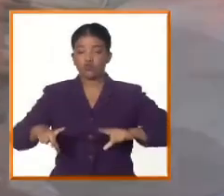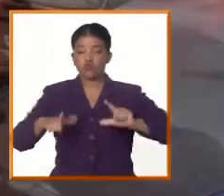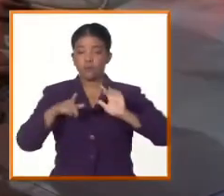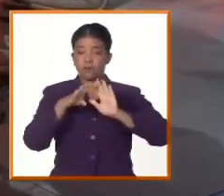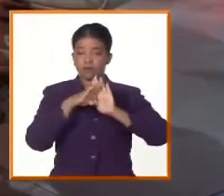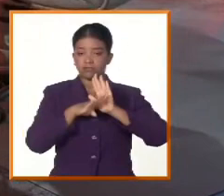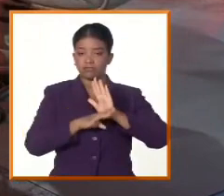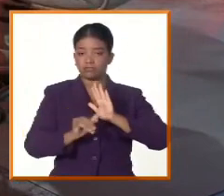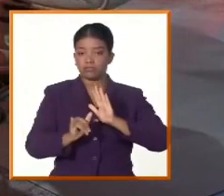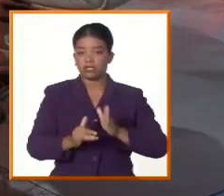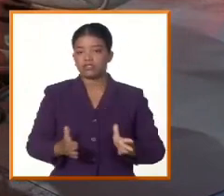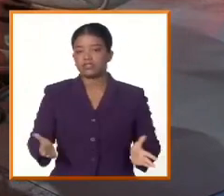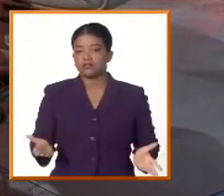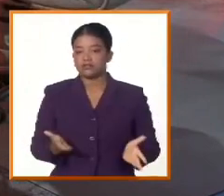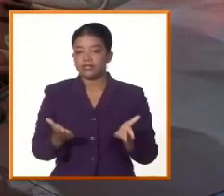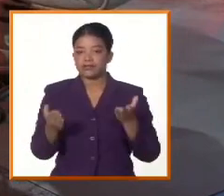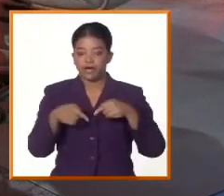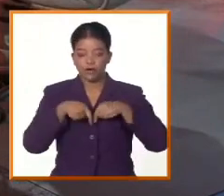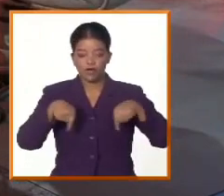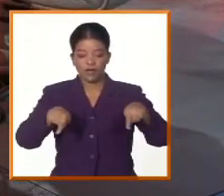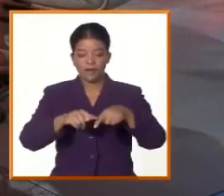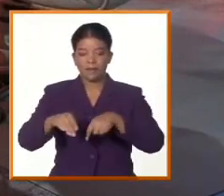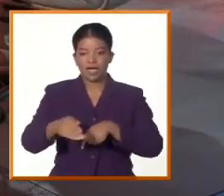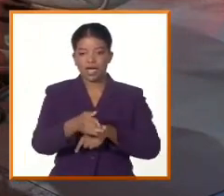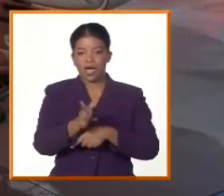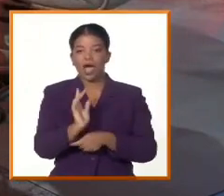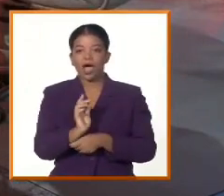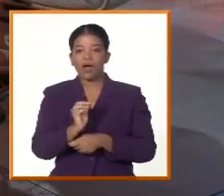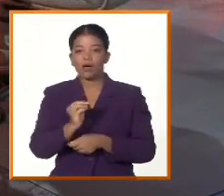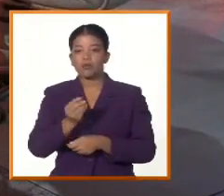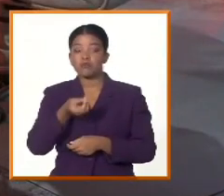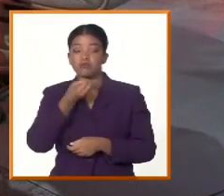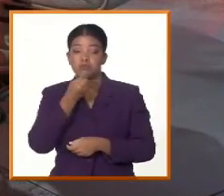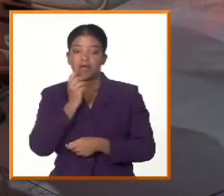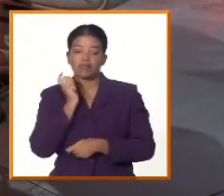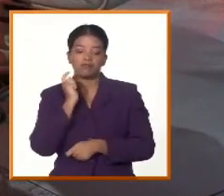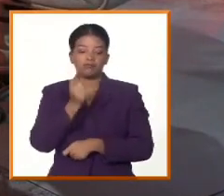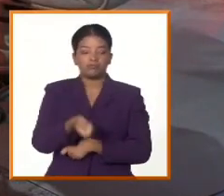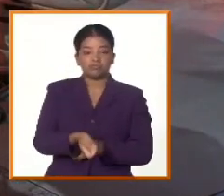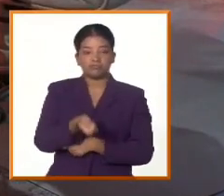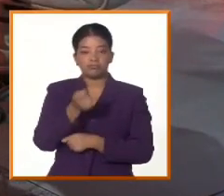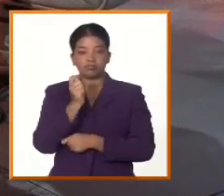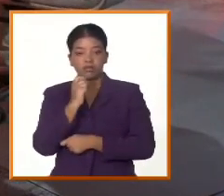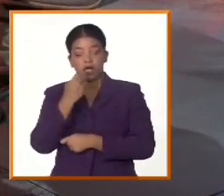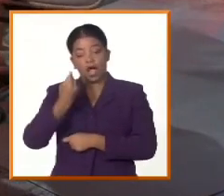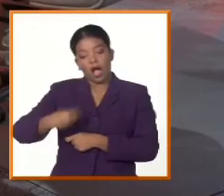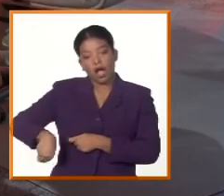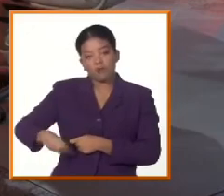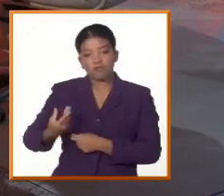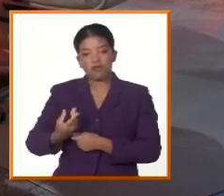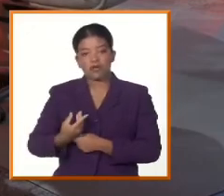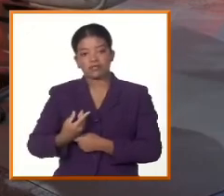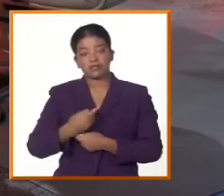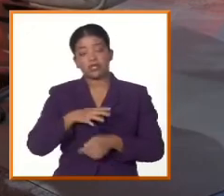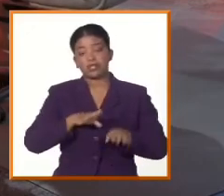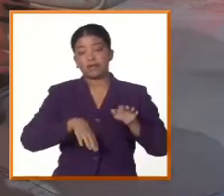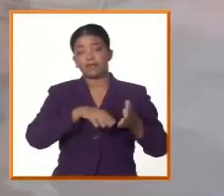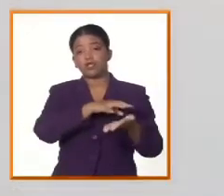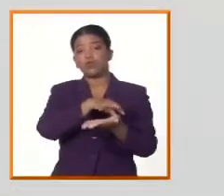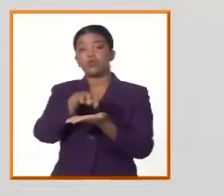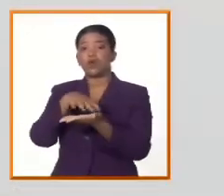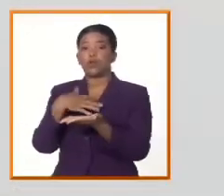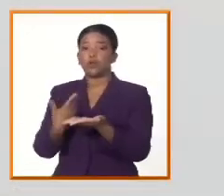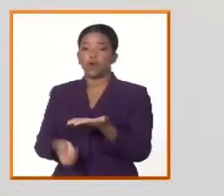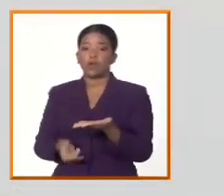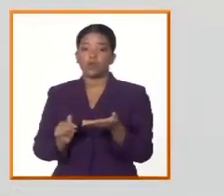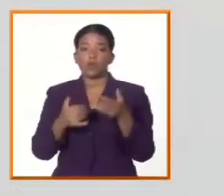desarrollando la acuicultura como elemento principal para el crecimiento del sector pesquero aprovechando las potencialidades locales y los encadenamientos productivos